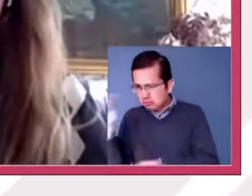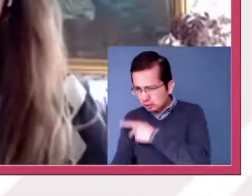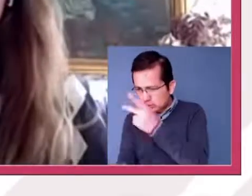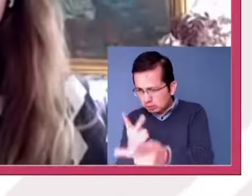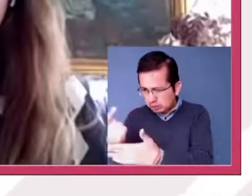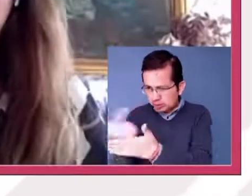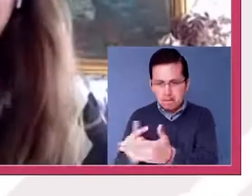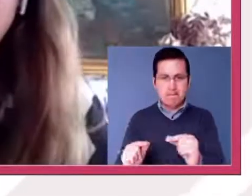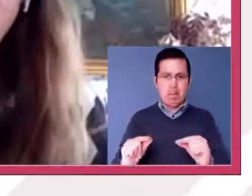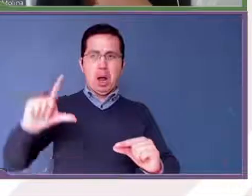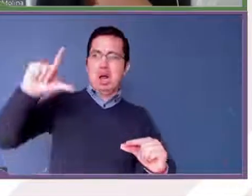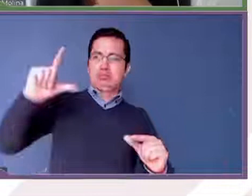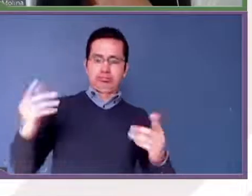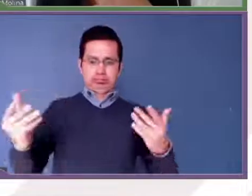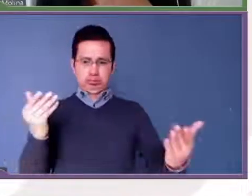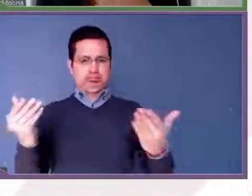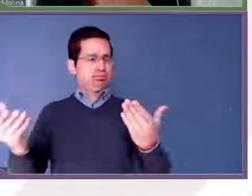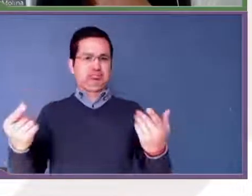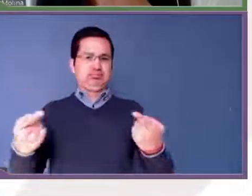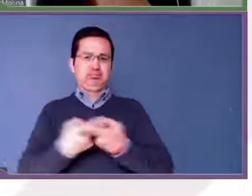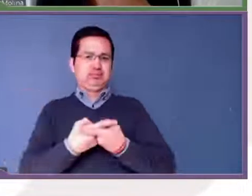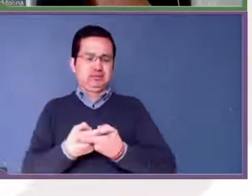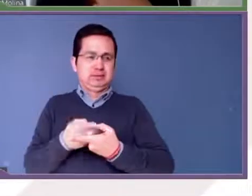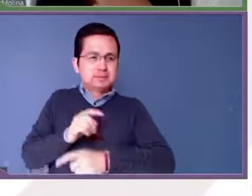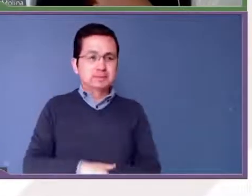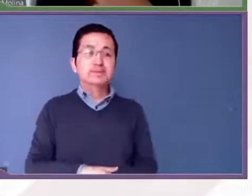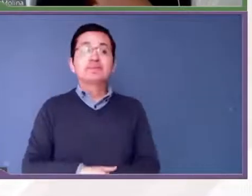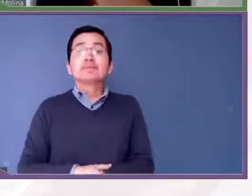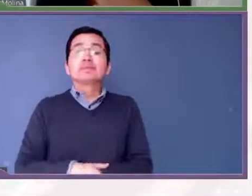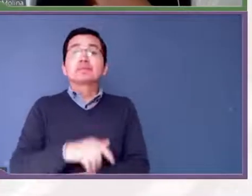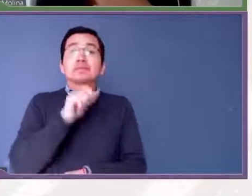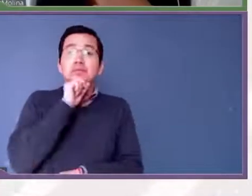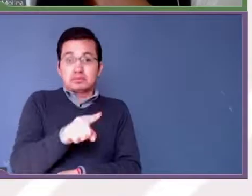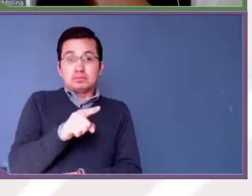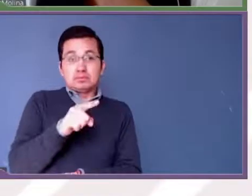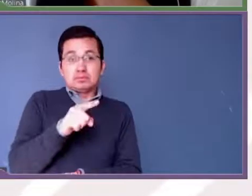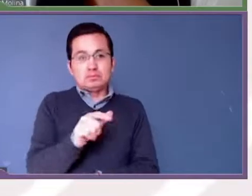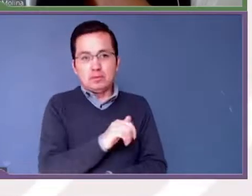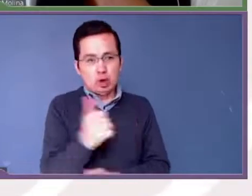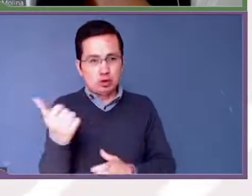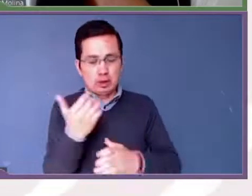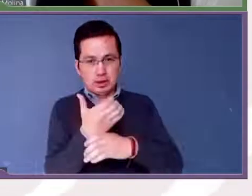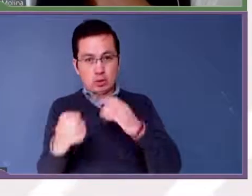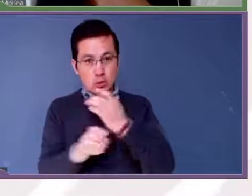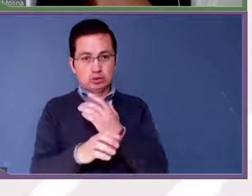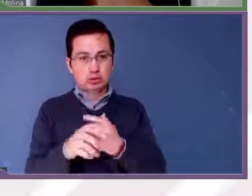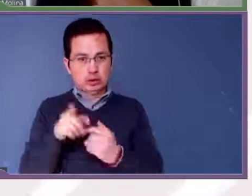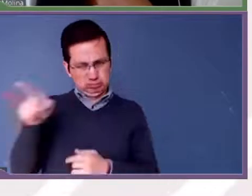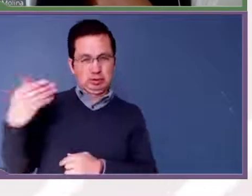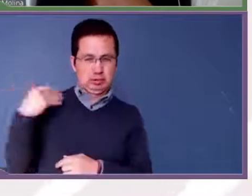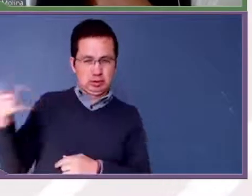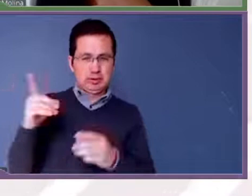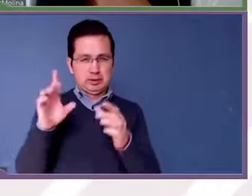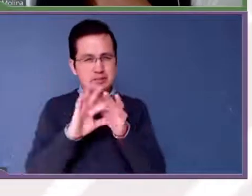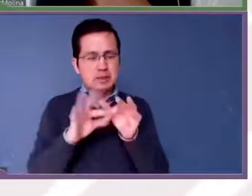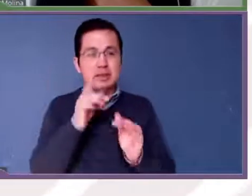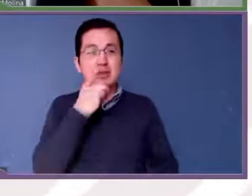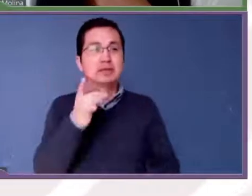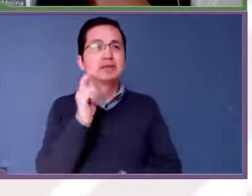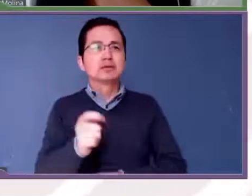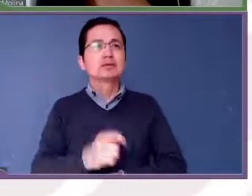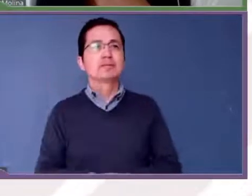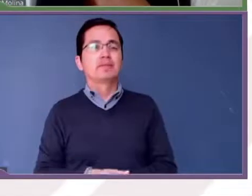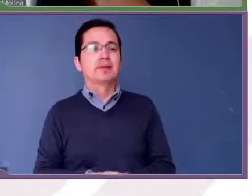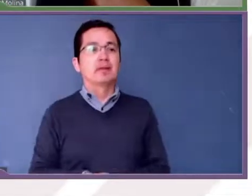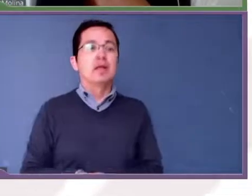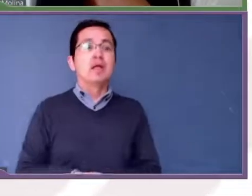que trabajar. Y otra cosa que me llama la atención y que es lo que mencionabas, Tatiana, en el testimonial también hay una